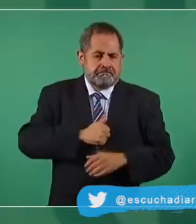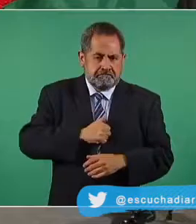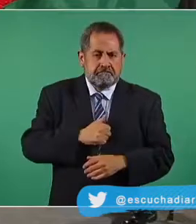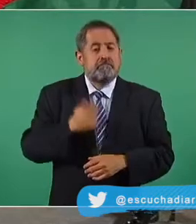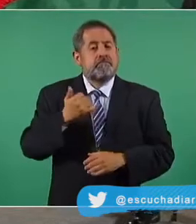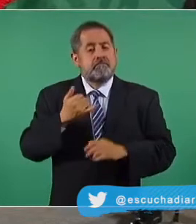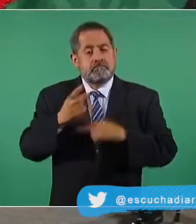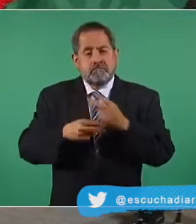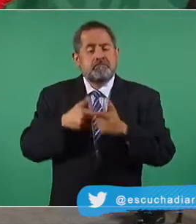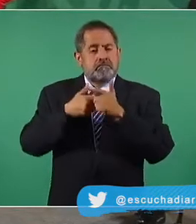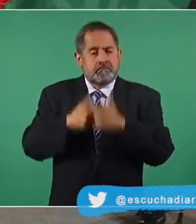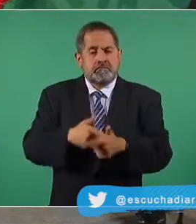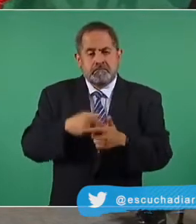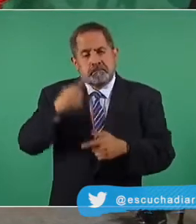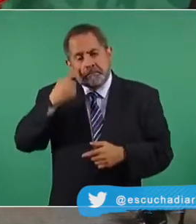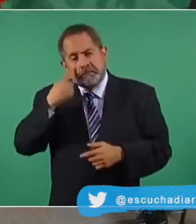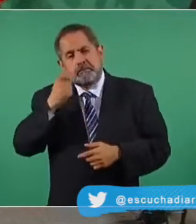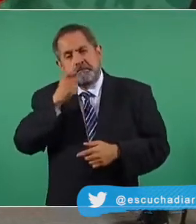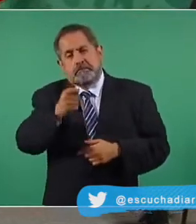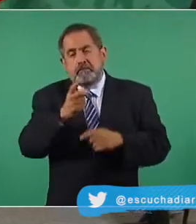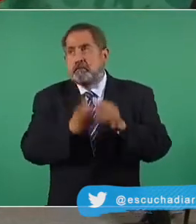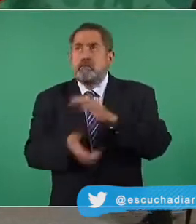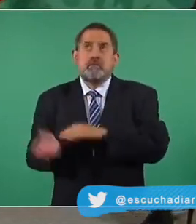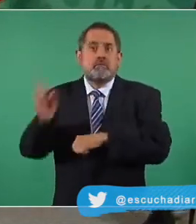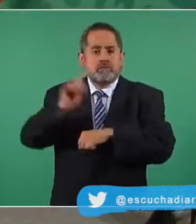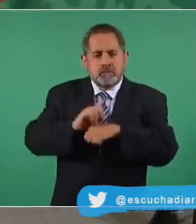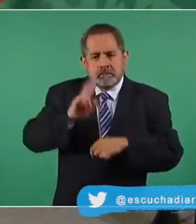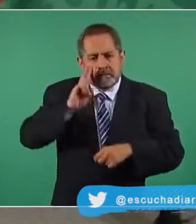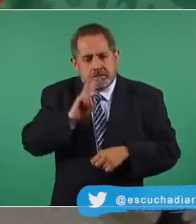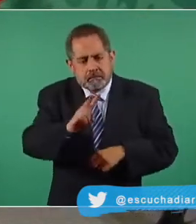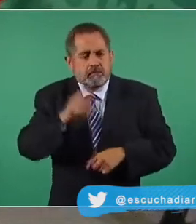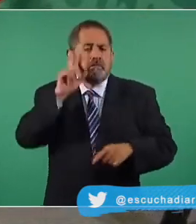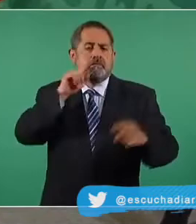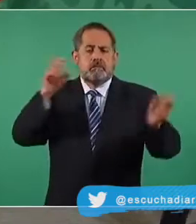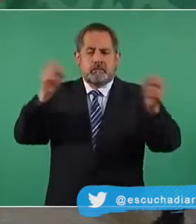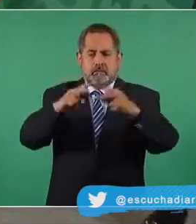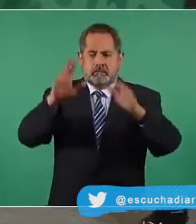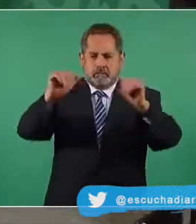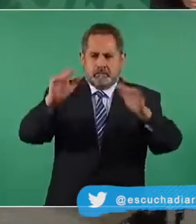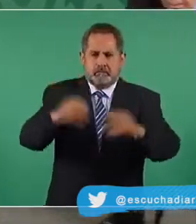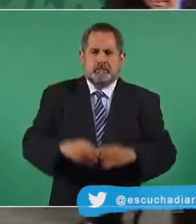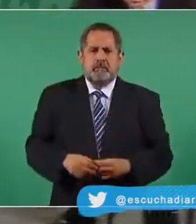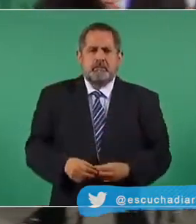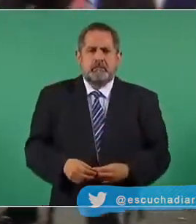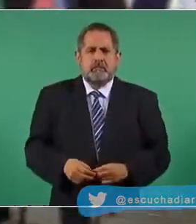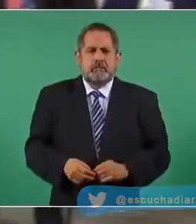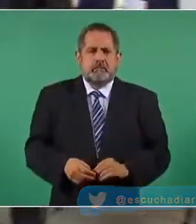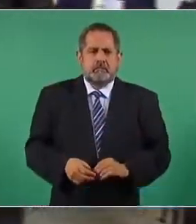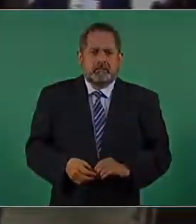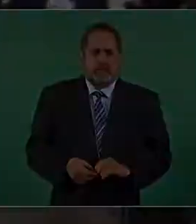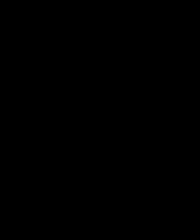seguir pendiente todo el día. Nos vemos mañana. Dios, adiós.